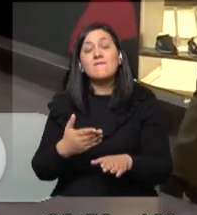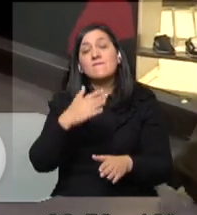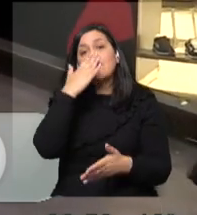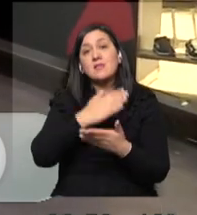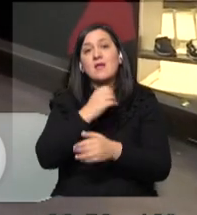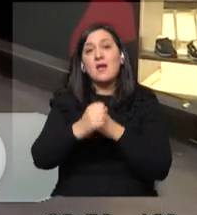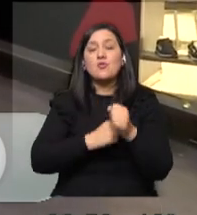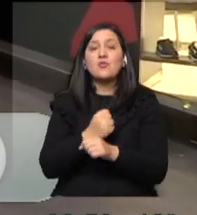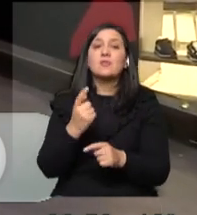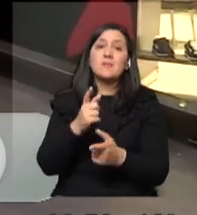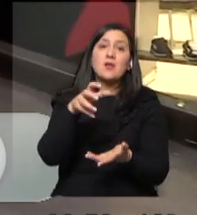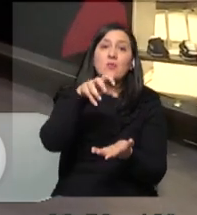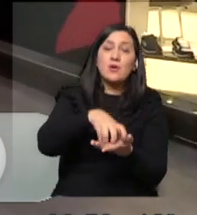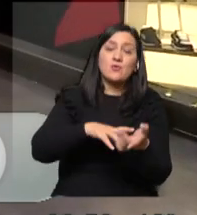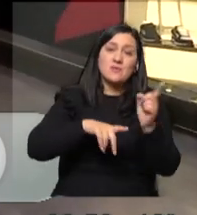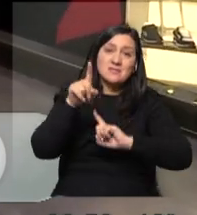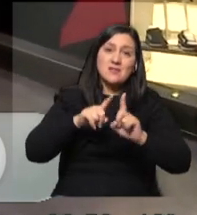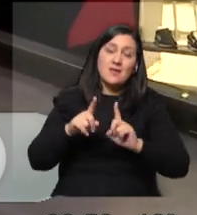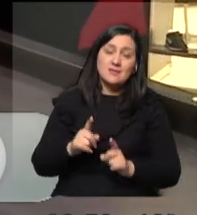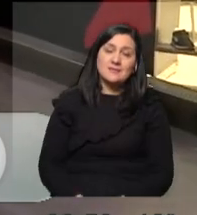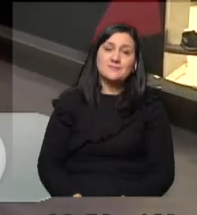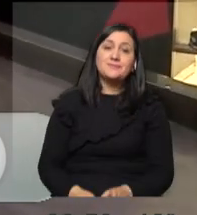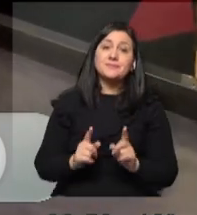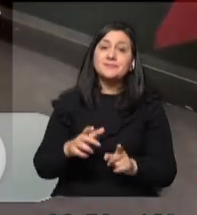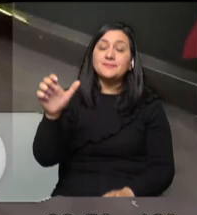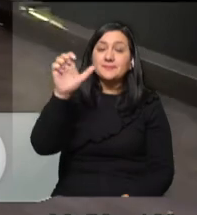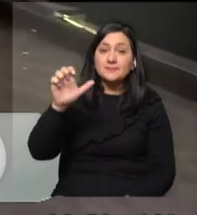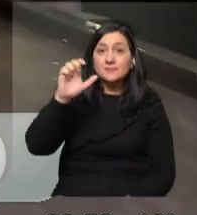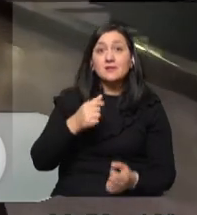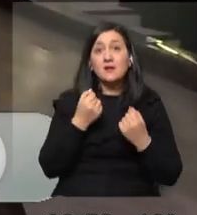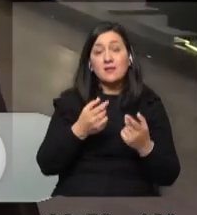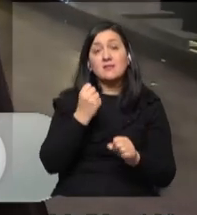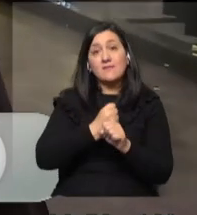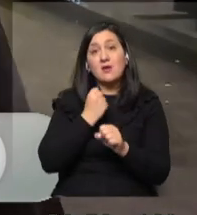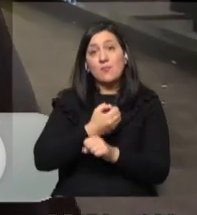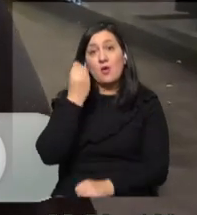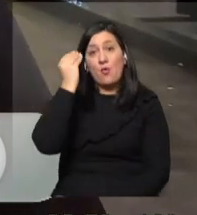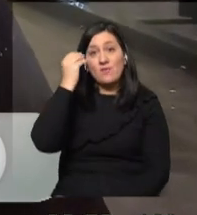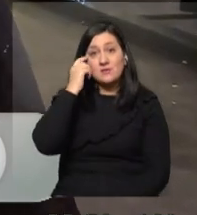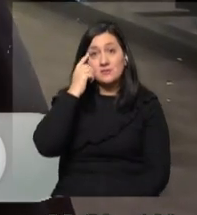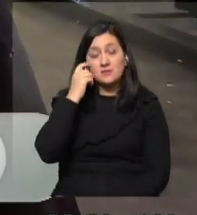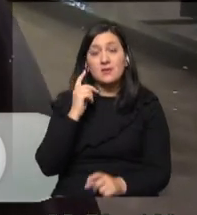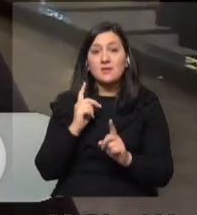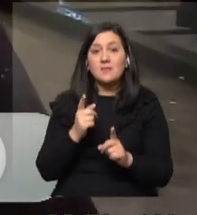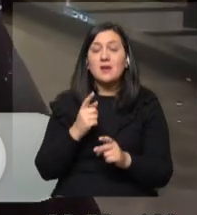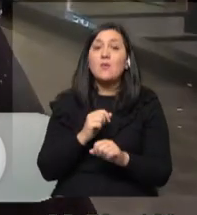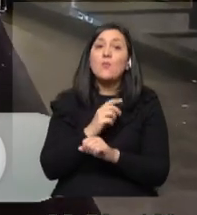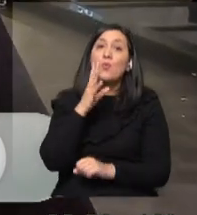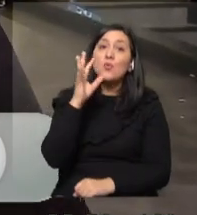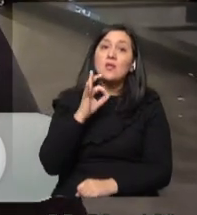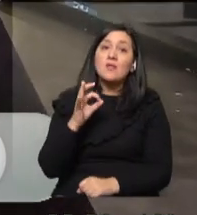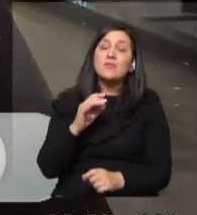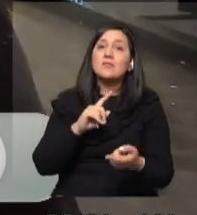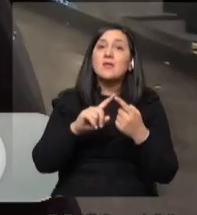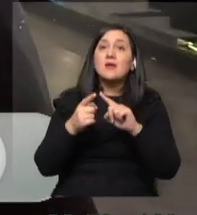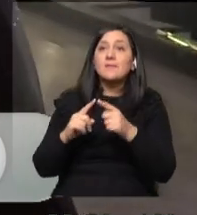y academias y también de empresas que ofrecen trabajos para jóvenes. Y a su vez van a tener la posibilidad, obviamente, de interactuar